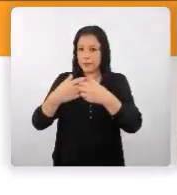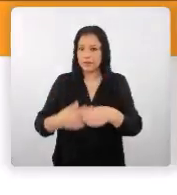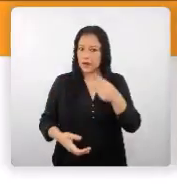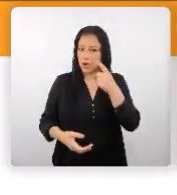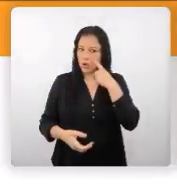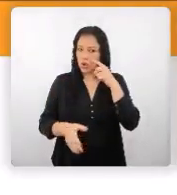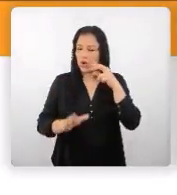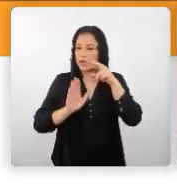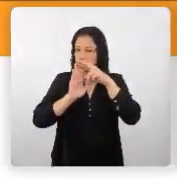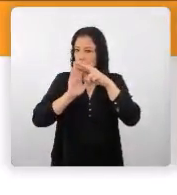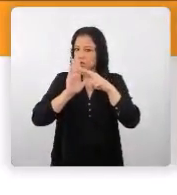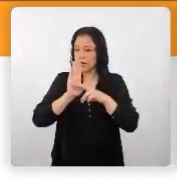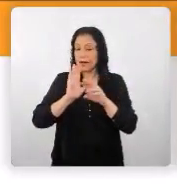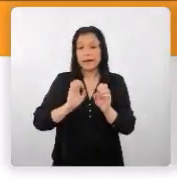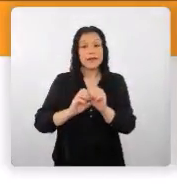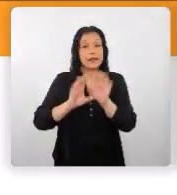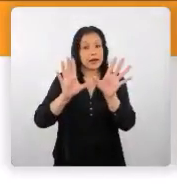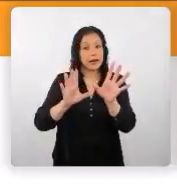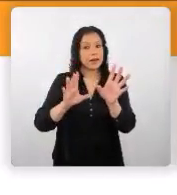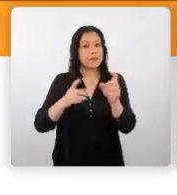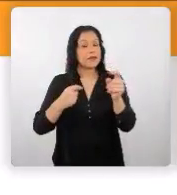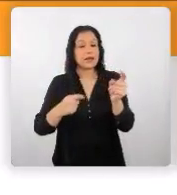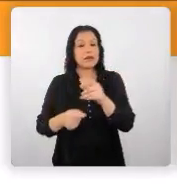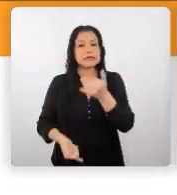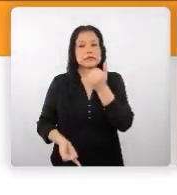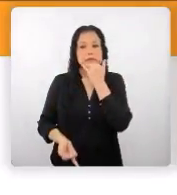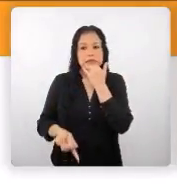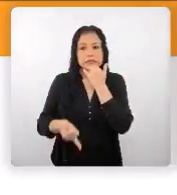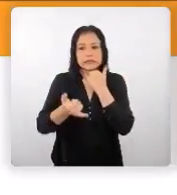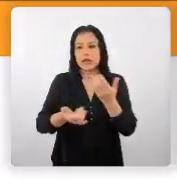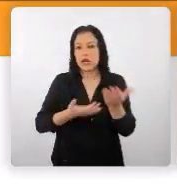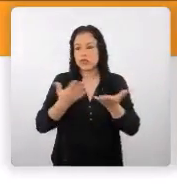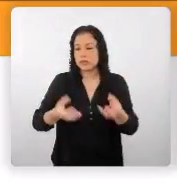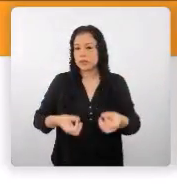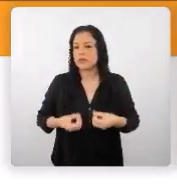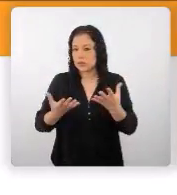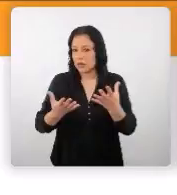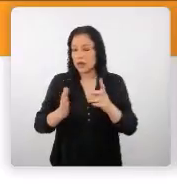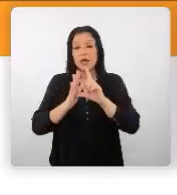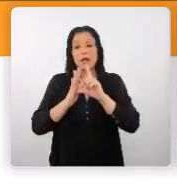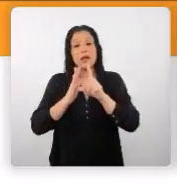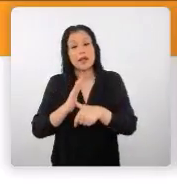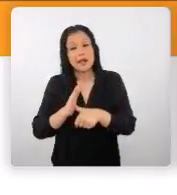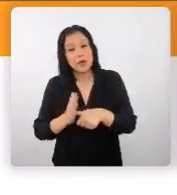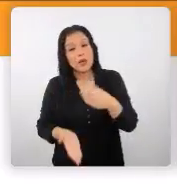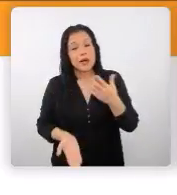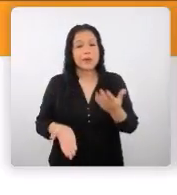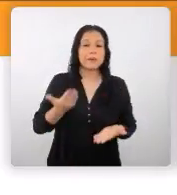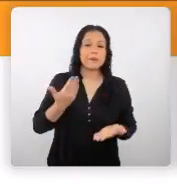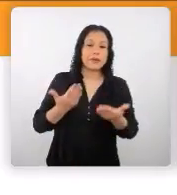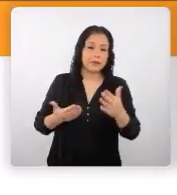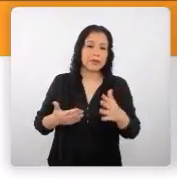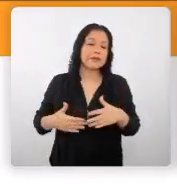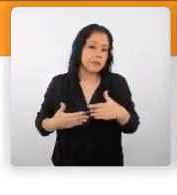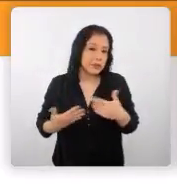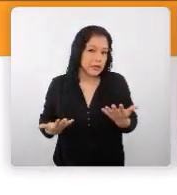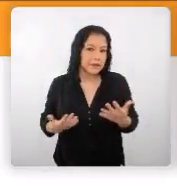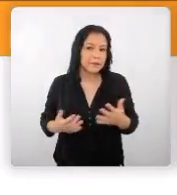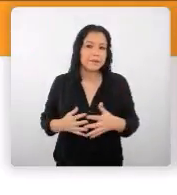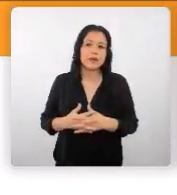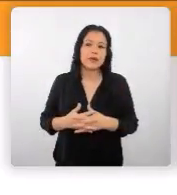estas reglas para evitar errores en los servicios que luego tal vez puedan llegar a